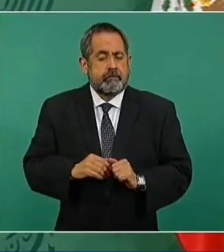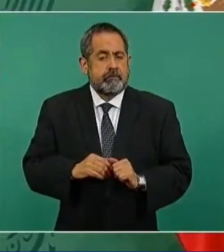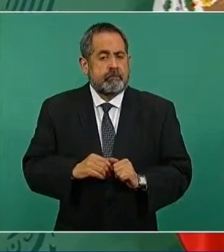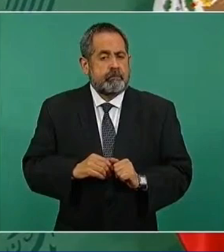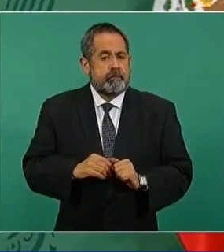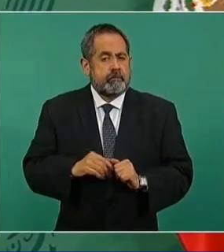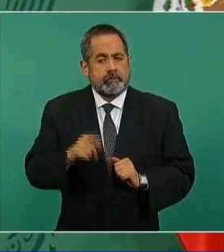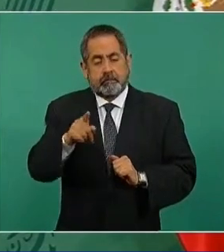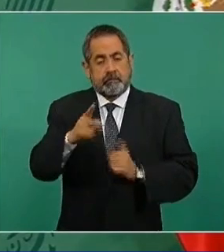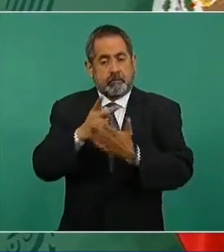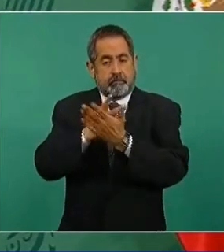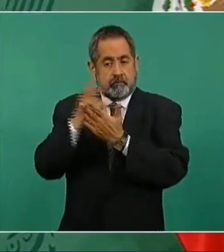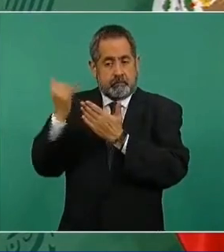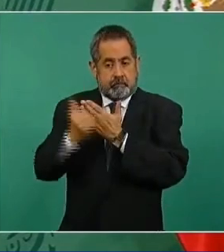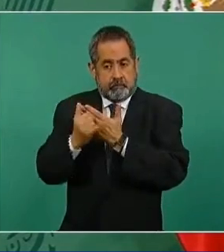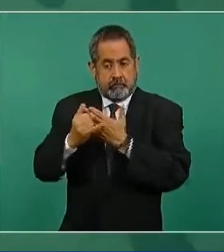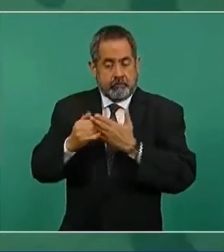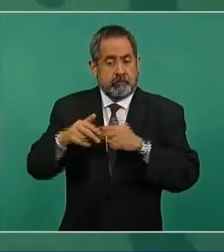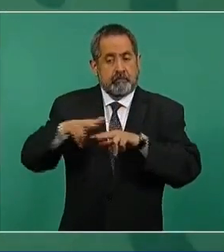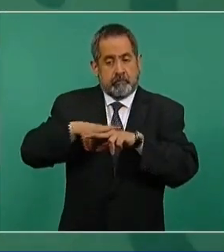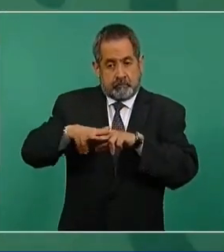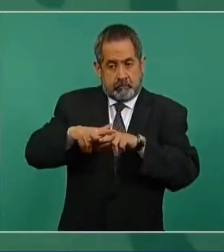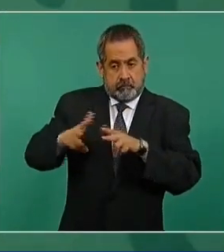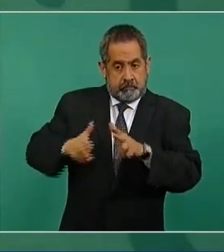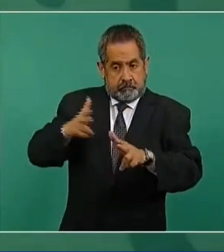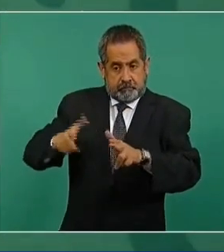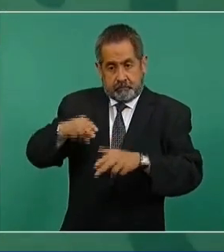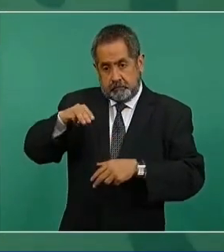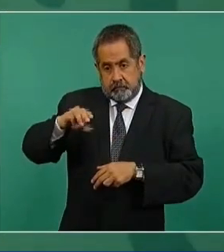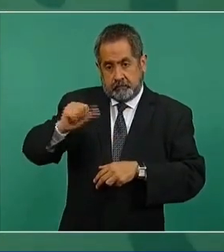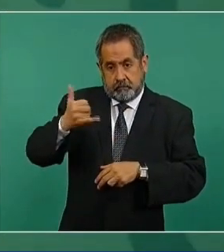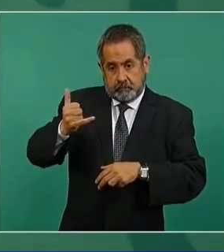el proyecto del Tren Maya incluye